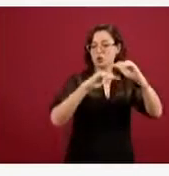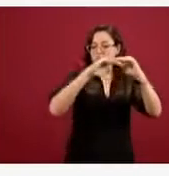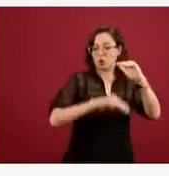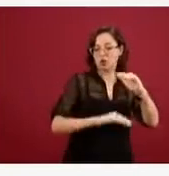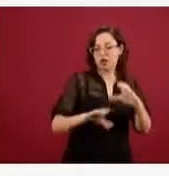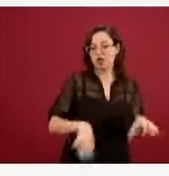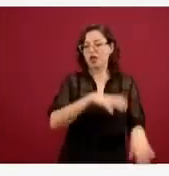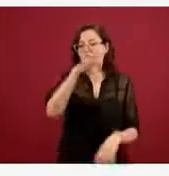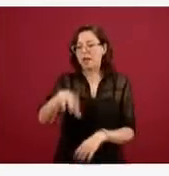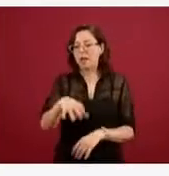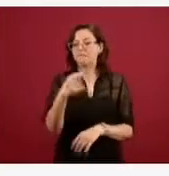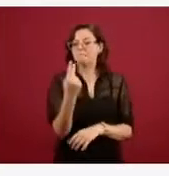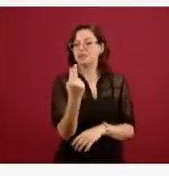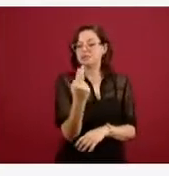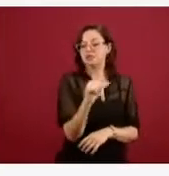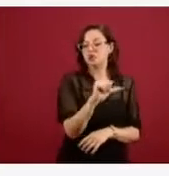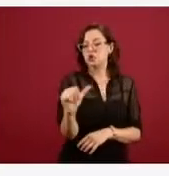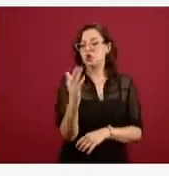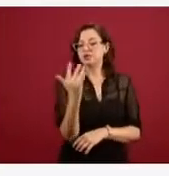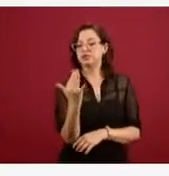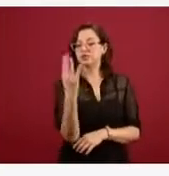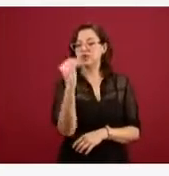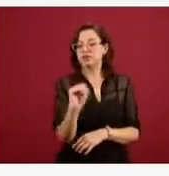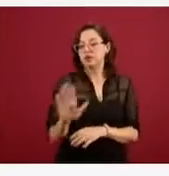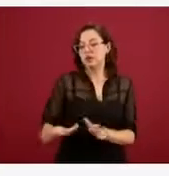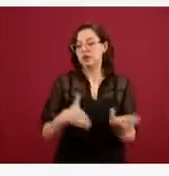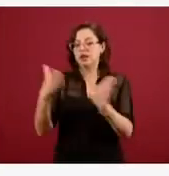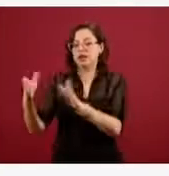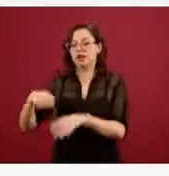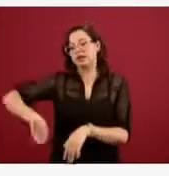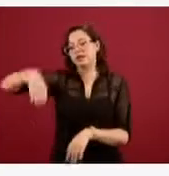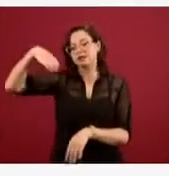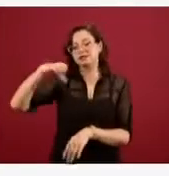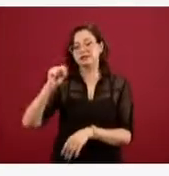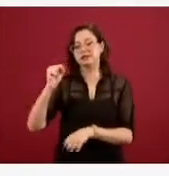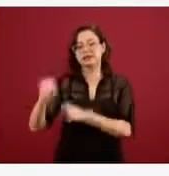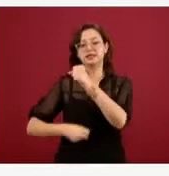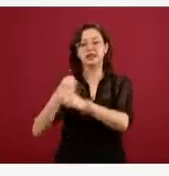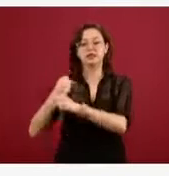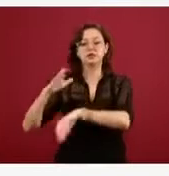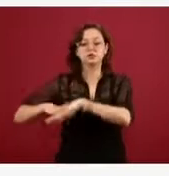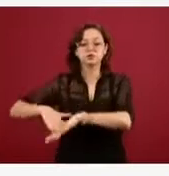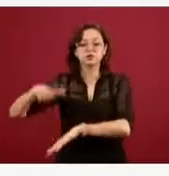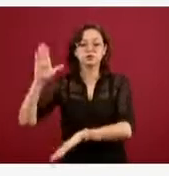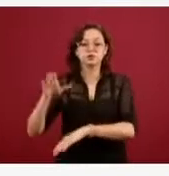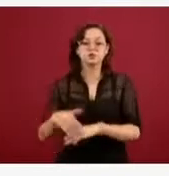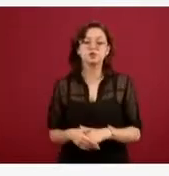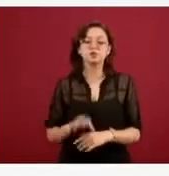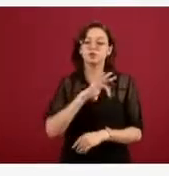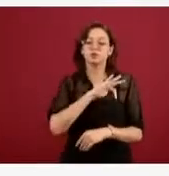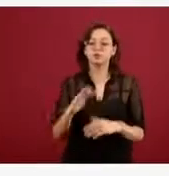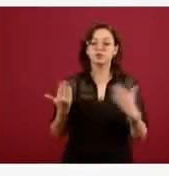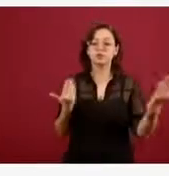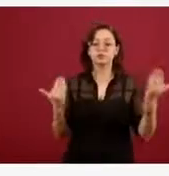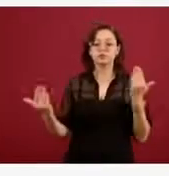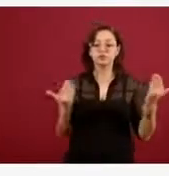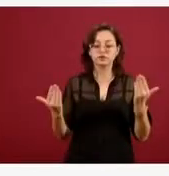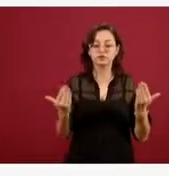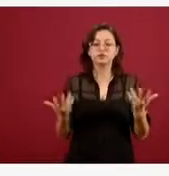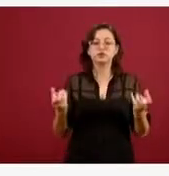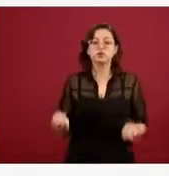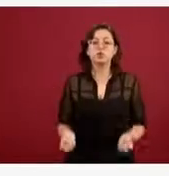25 y 59 y los mayores de 60, para expresar un poco a través del comparativo de la